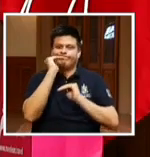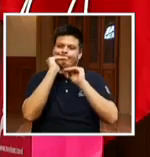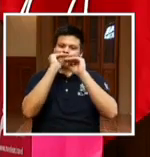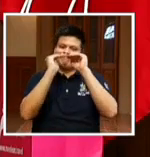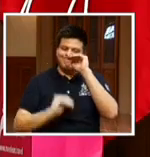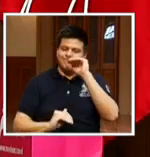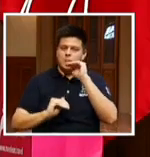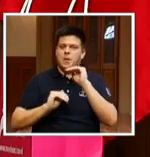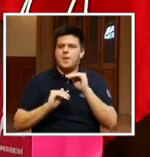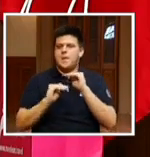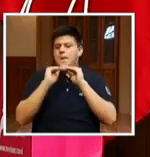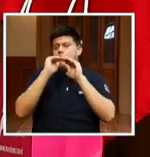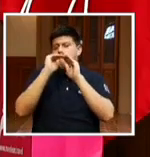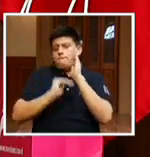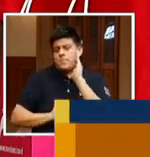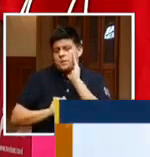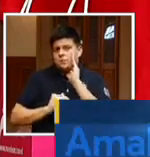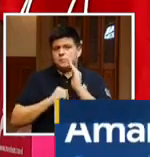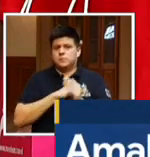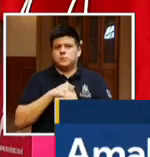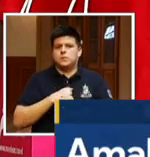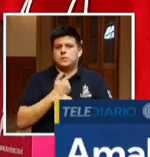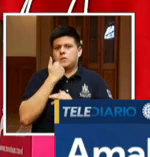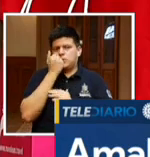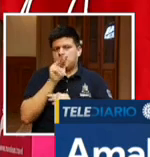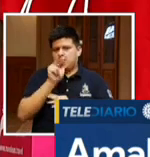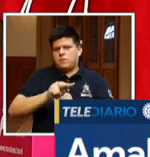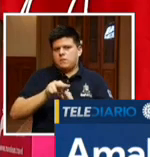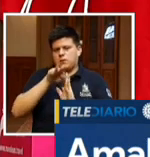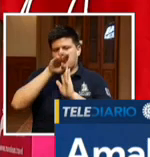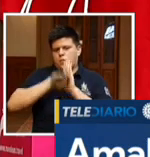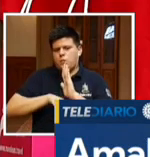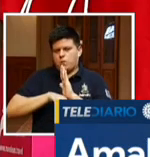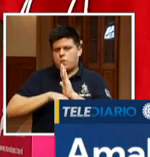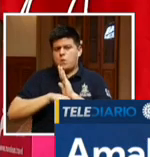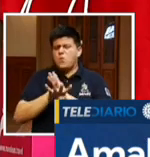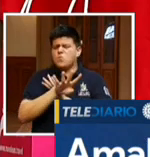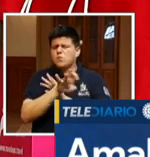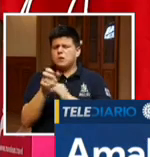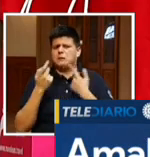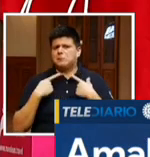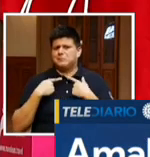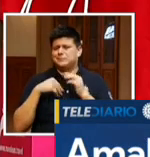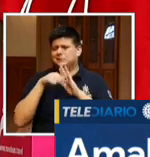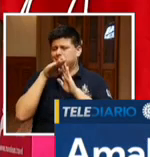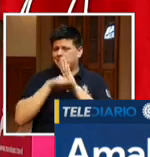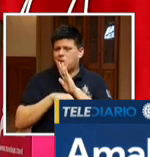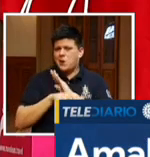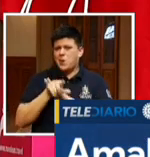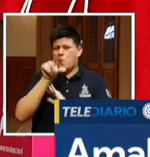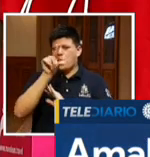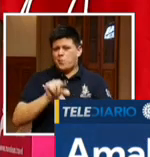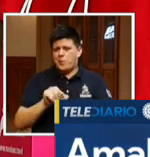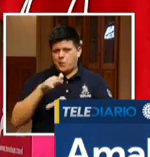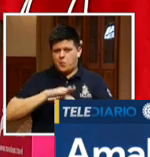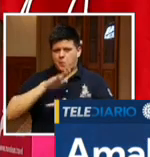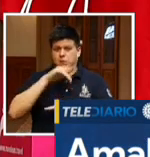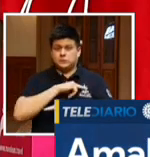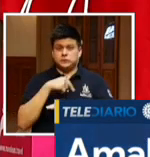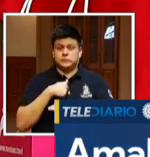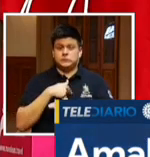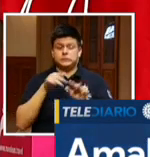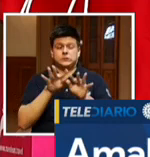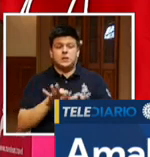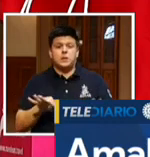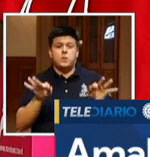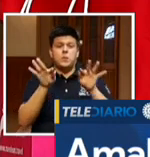en el rango de los, cuando menos, de los 400. Acuérdense que lo importante es ver en qué momento se da